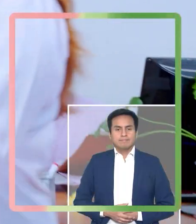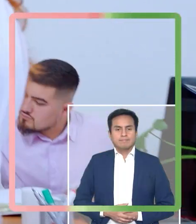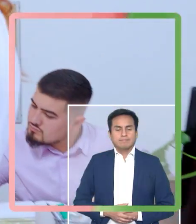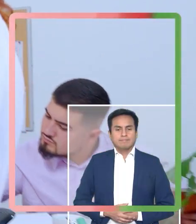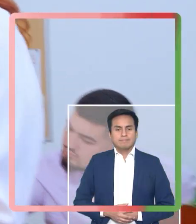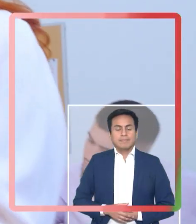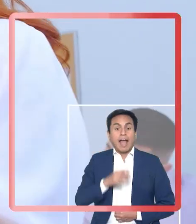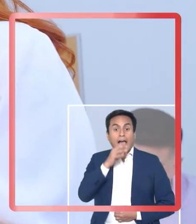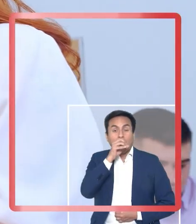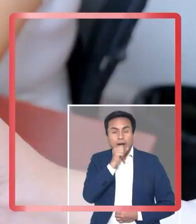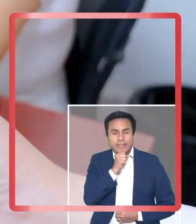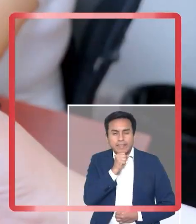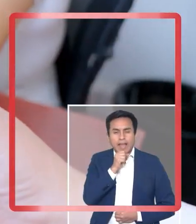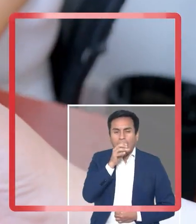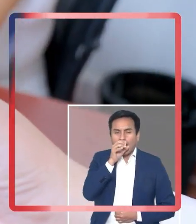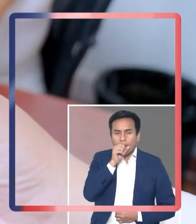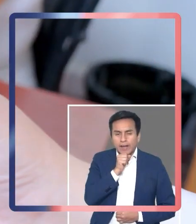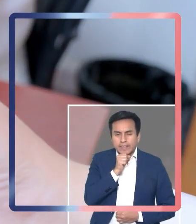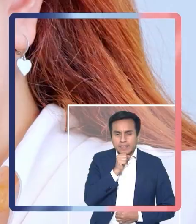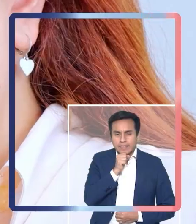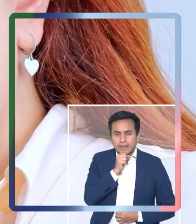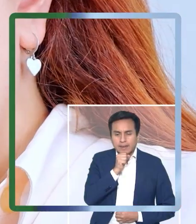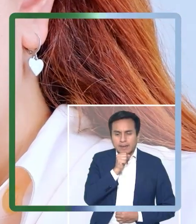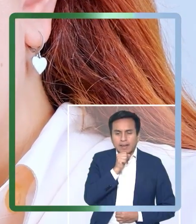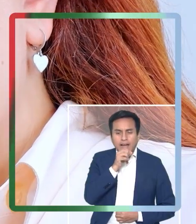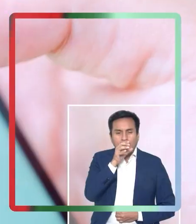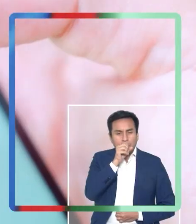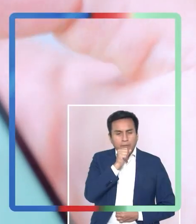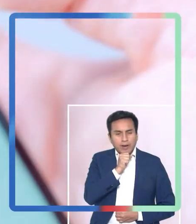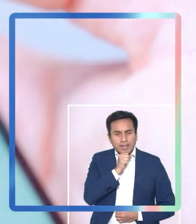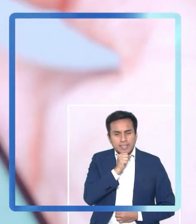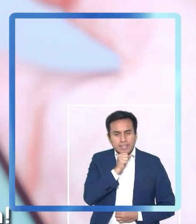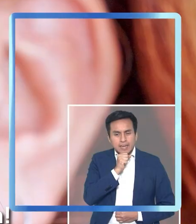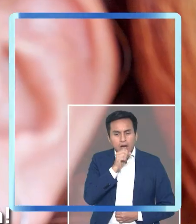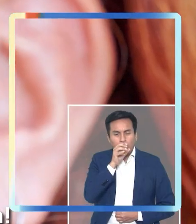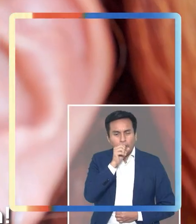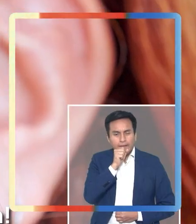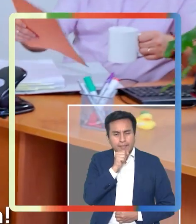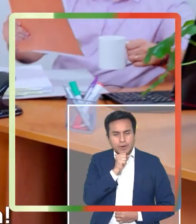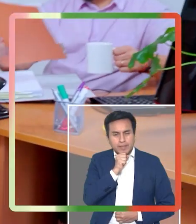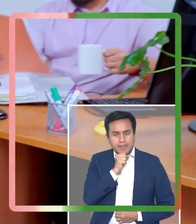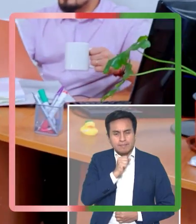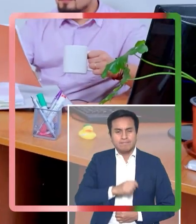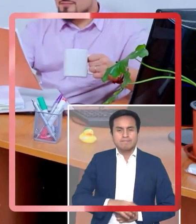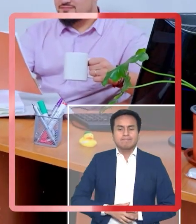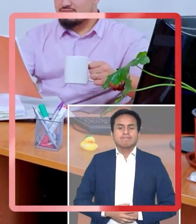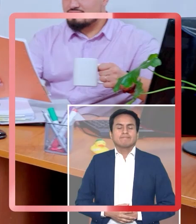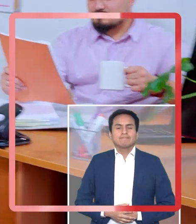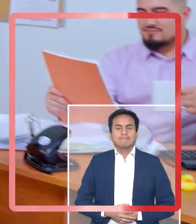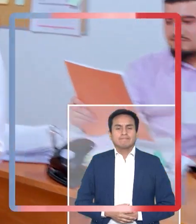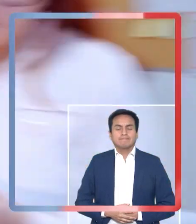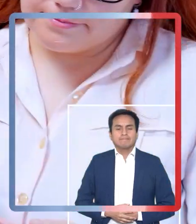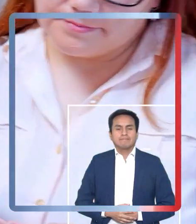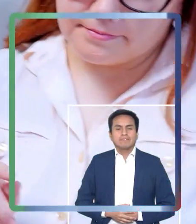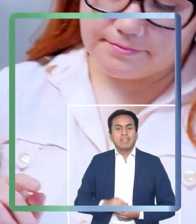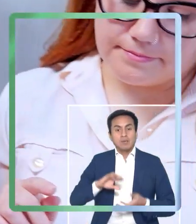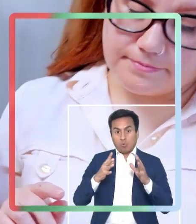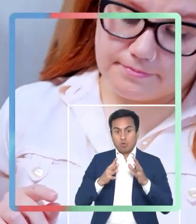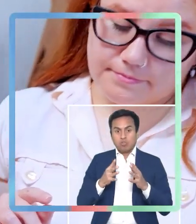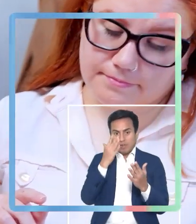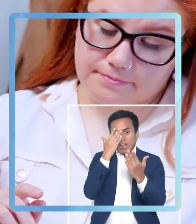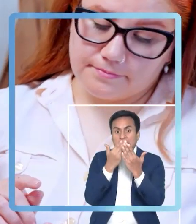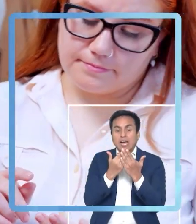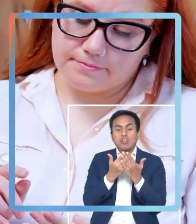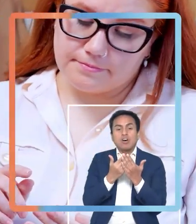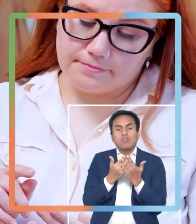comercial Aguanta aguanta aguant Aguanta aguanta aguanta aguanta aguanta el mundo